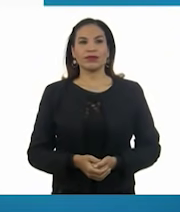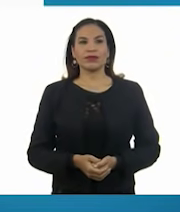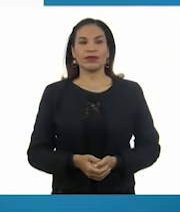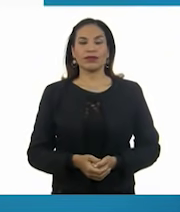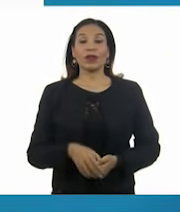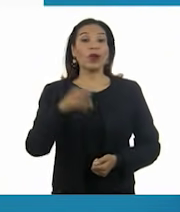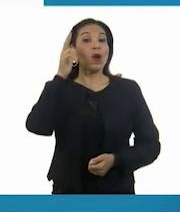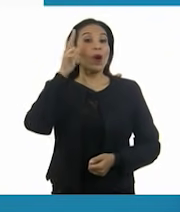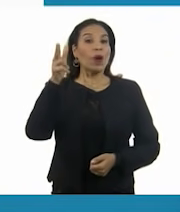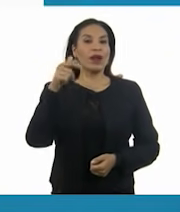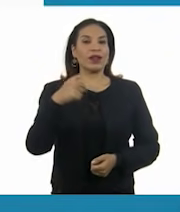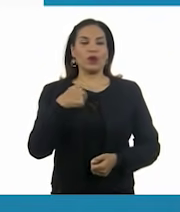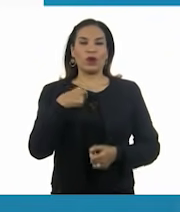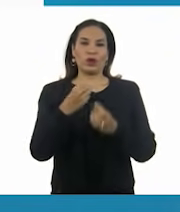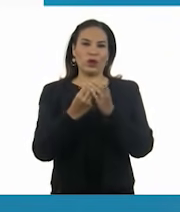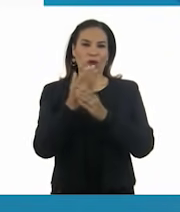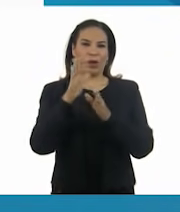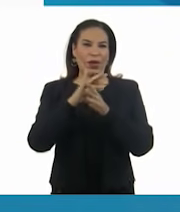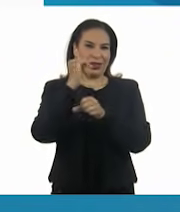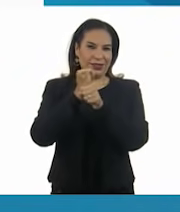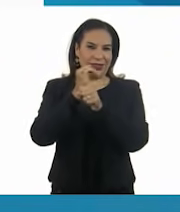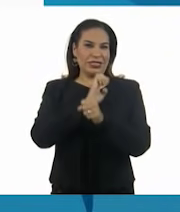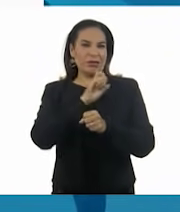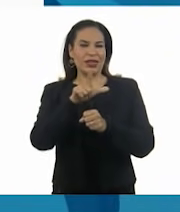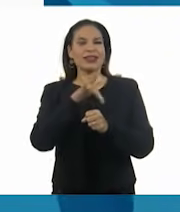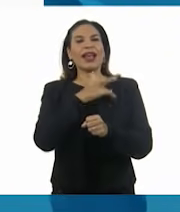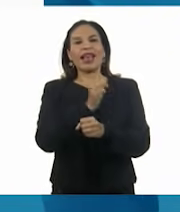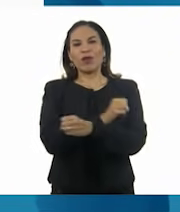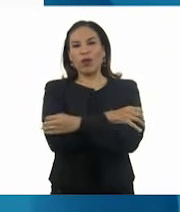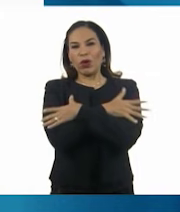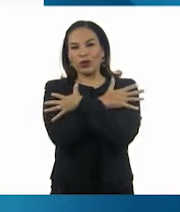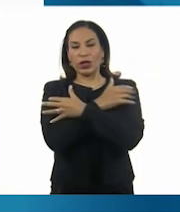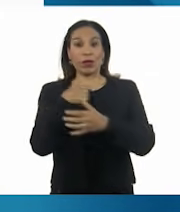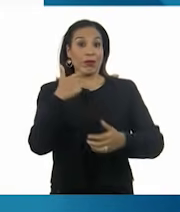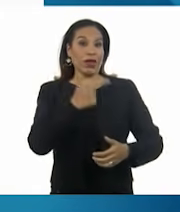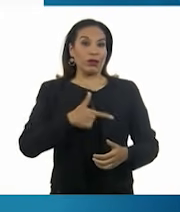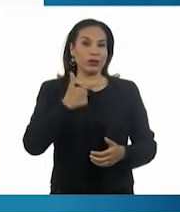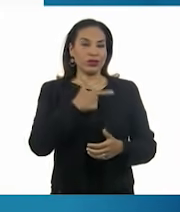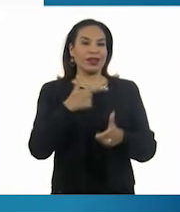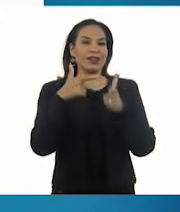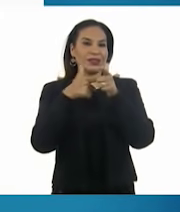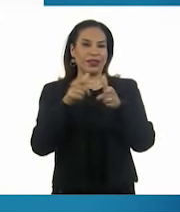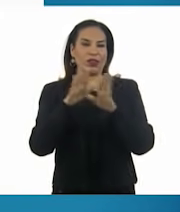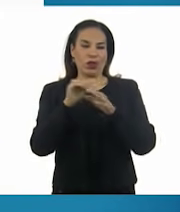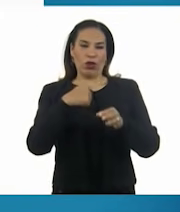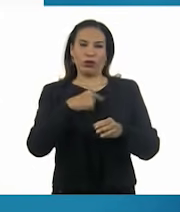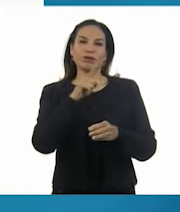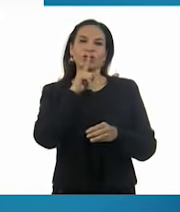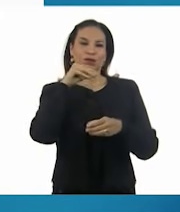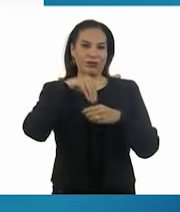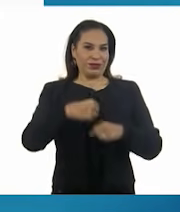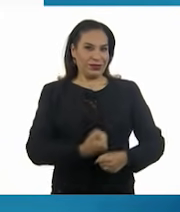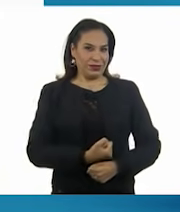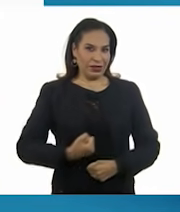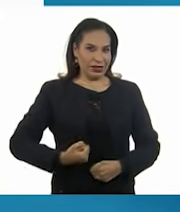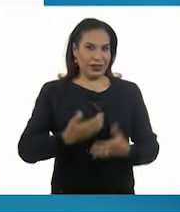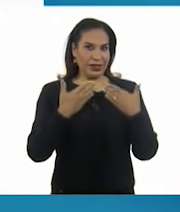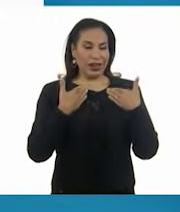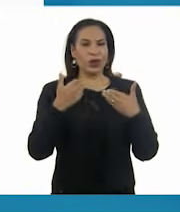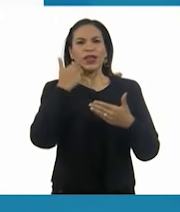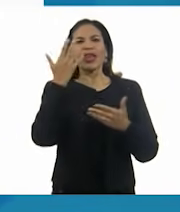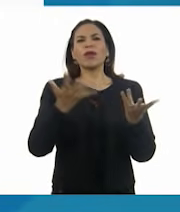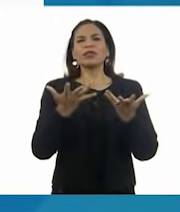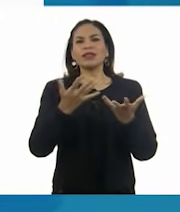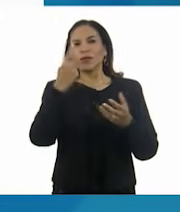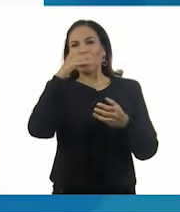Hola, soy una nueva agente especial de las emociones, pero me gustaría mantener mi identidad en secreto. Lo que debemos